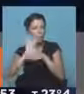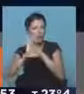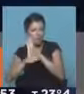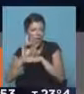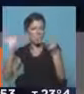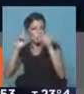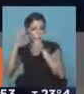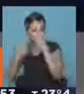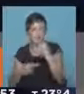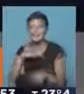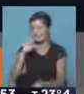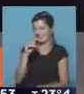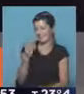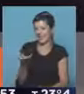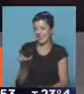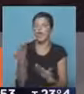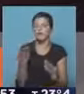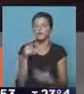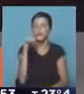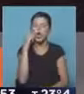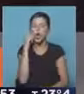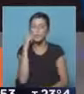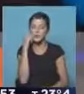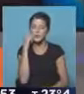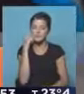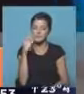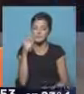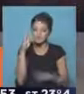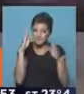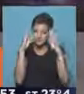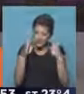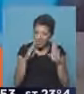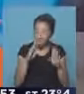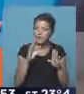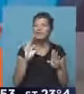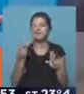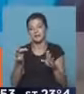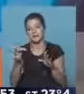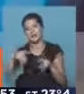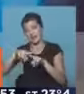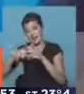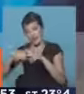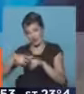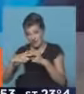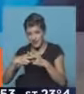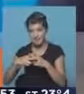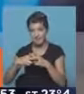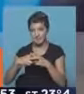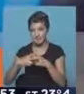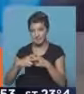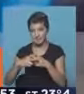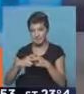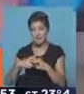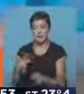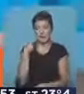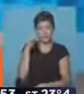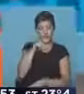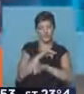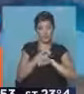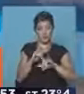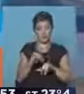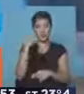el tipo tiene las antenitas no muy desarrolladas y los medios tecnológicos para tener esa información y desarrollar este